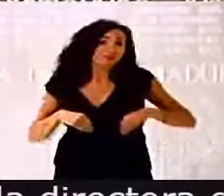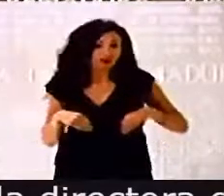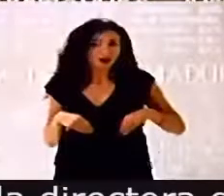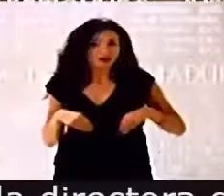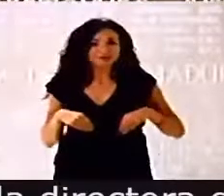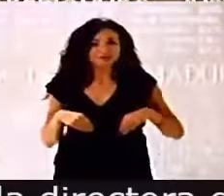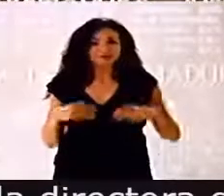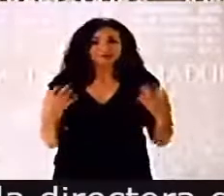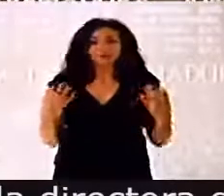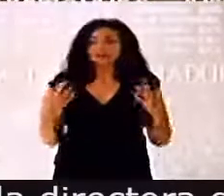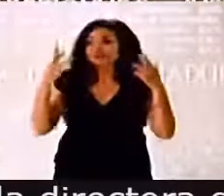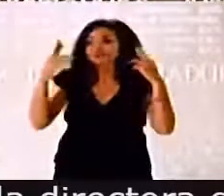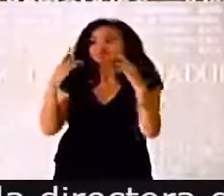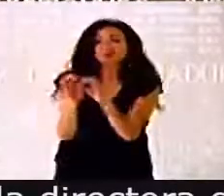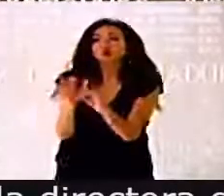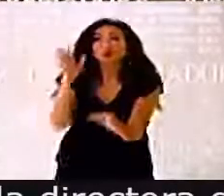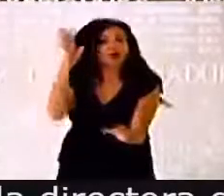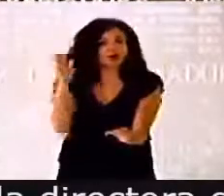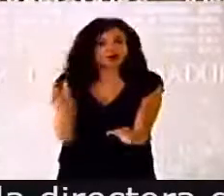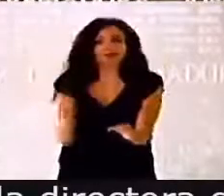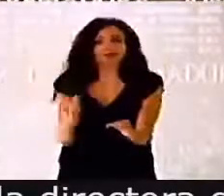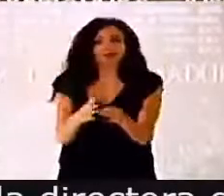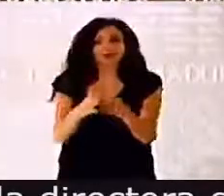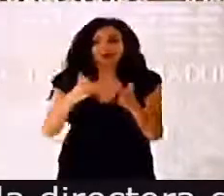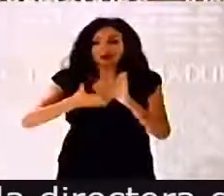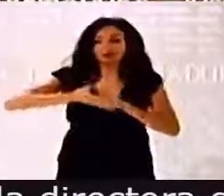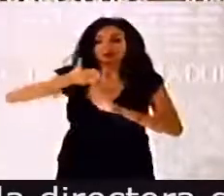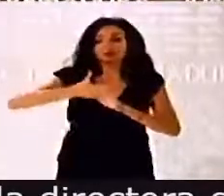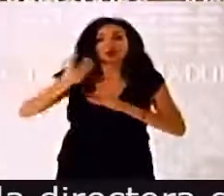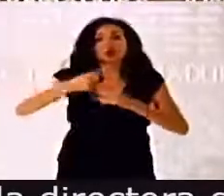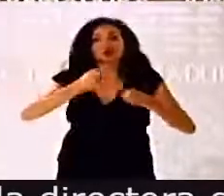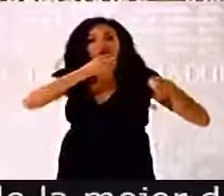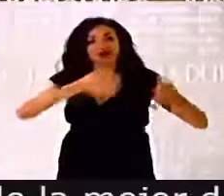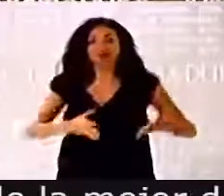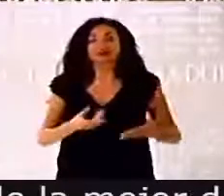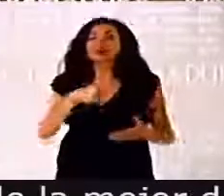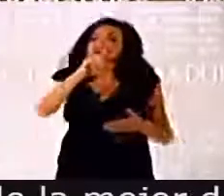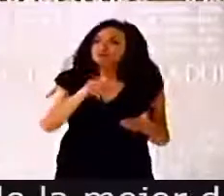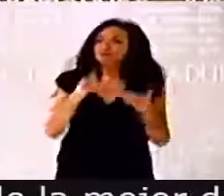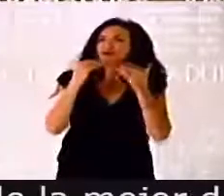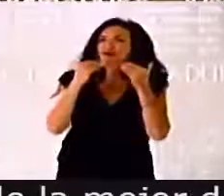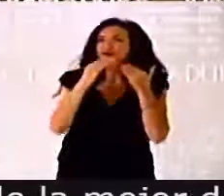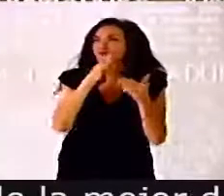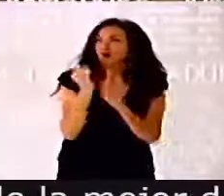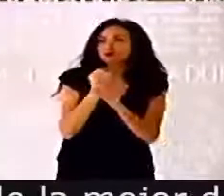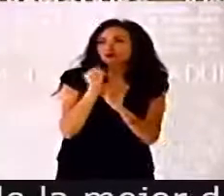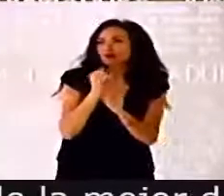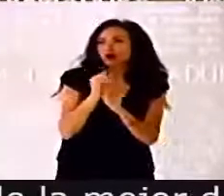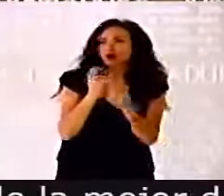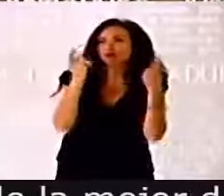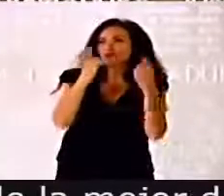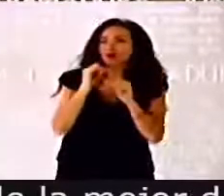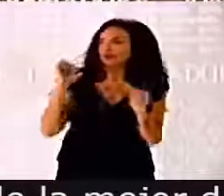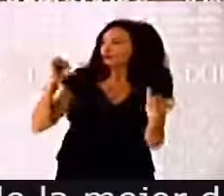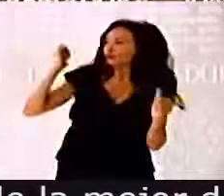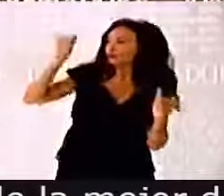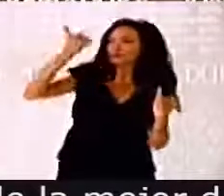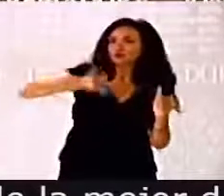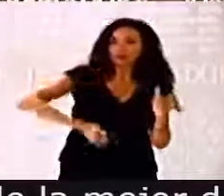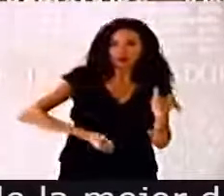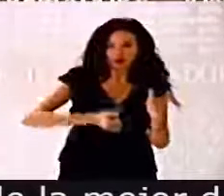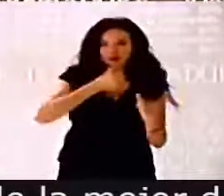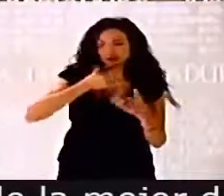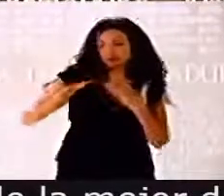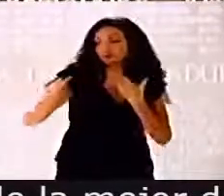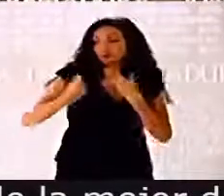la mejor de la suerte y que las cosas vayan bien, y agradecerle el trabajo y el esfuerzo de este tiempo en el que me ha